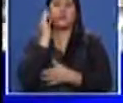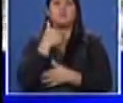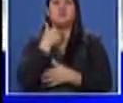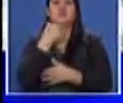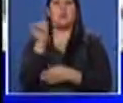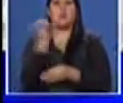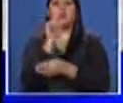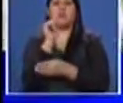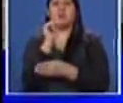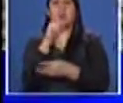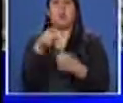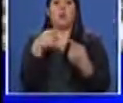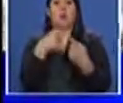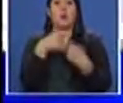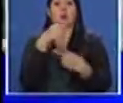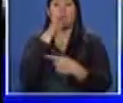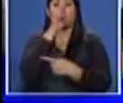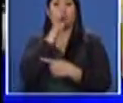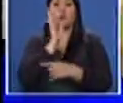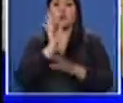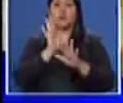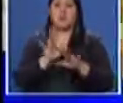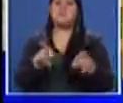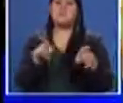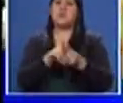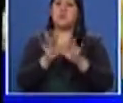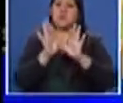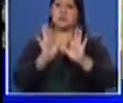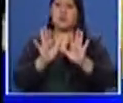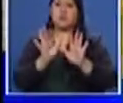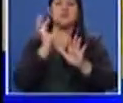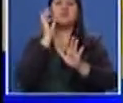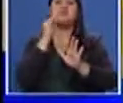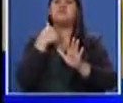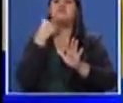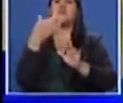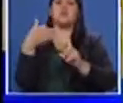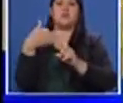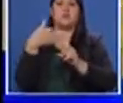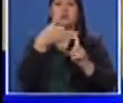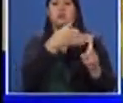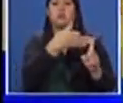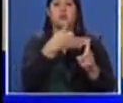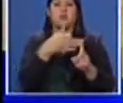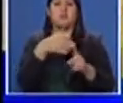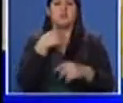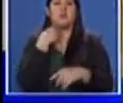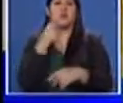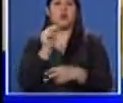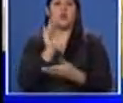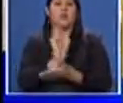su vehículo mientras el uniformado iba sobre el capó, también intentando que la conductora se detenga, como lo observan.